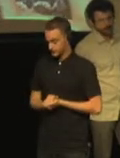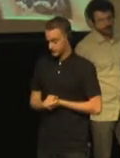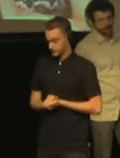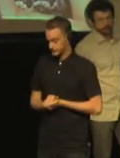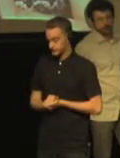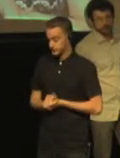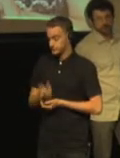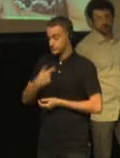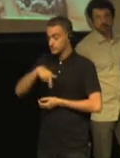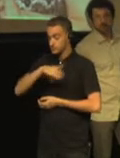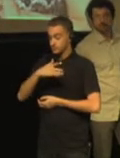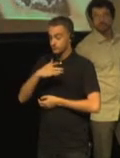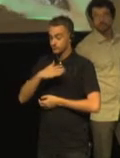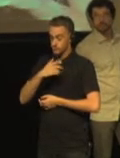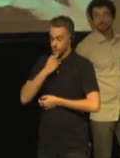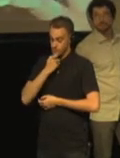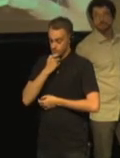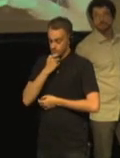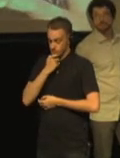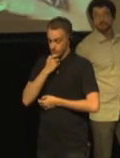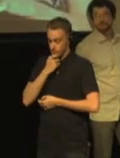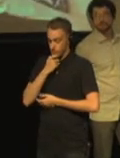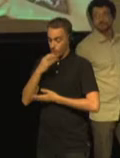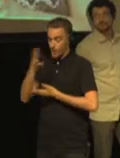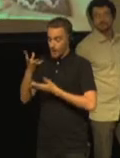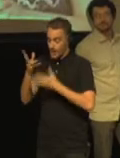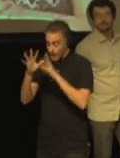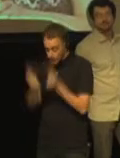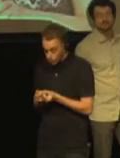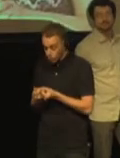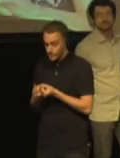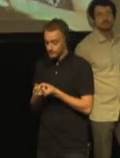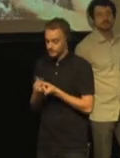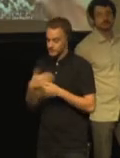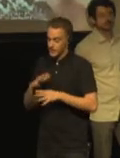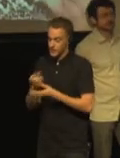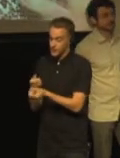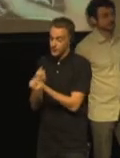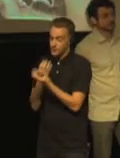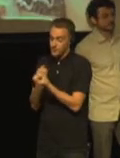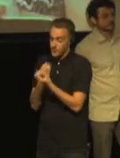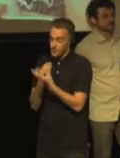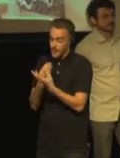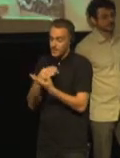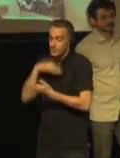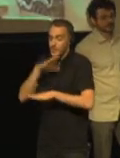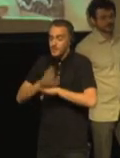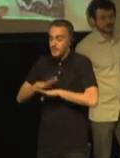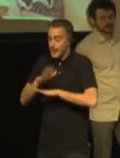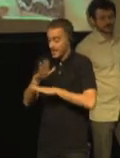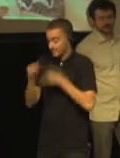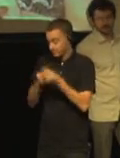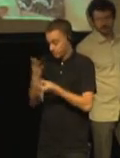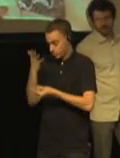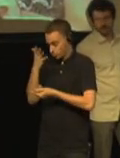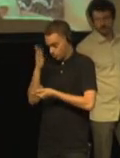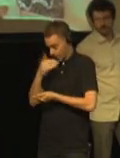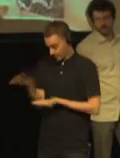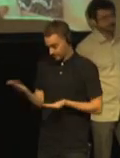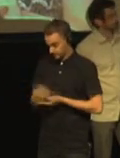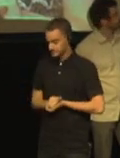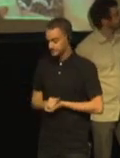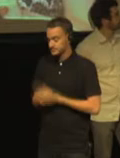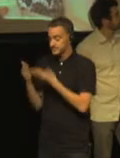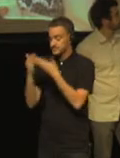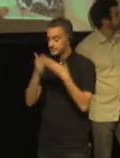nos habría gustado poder calcular nuestras propias cifras, pero sencillamente no tenemos los datos, desgraciadamente. Pero bueno, en este estudio todos hemos